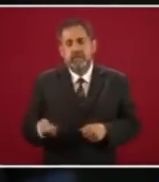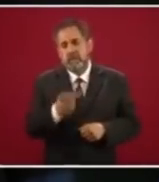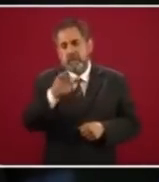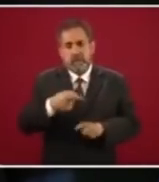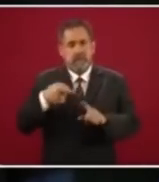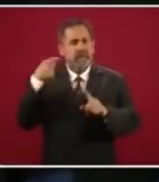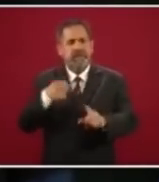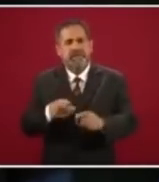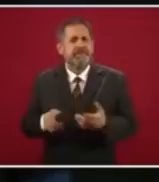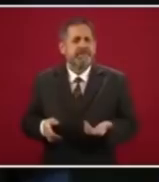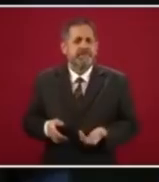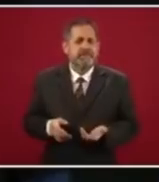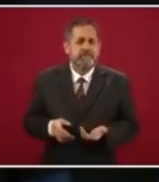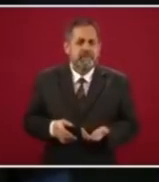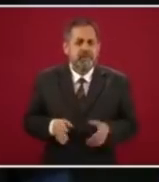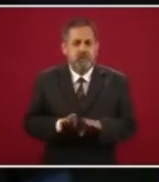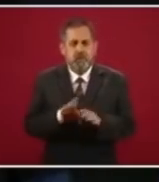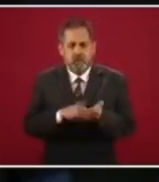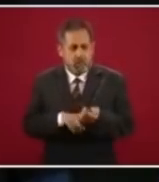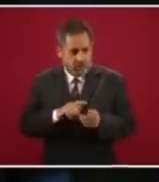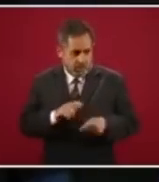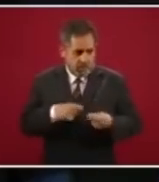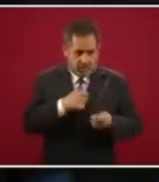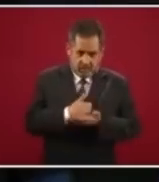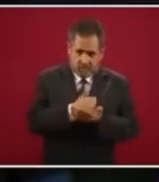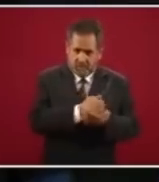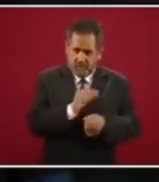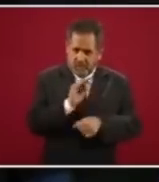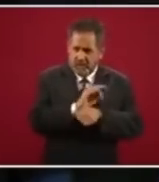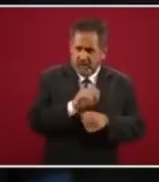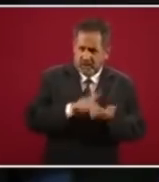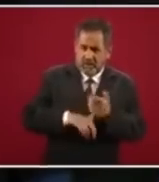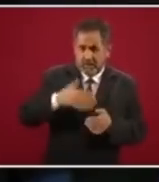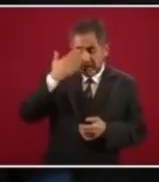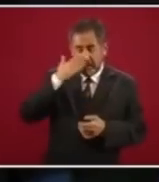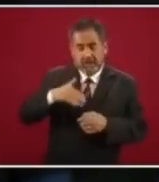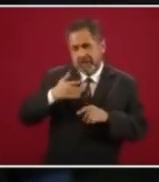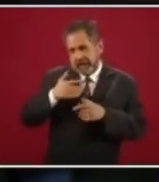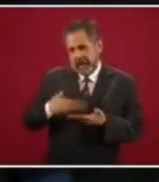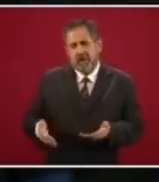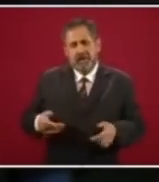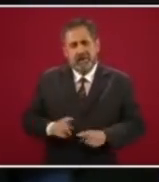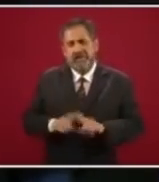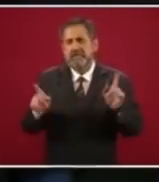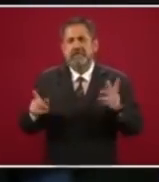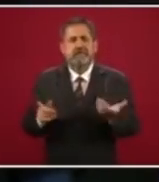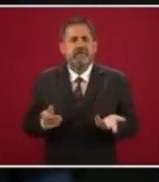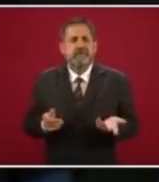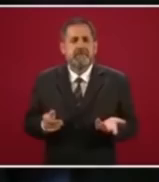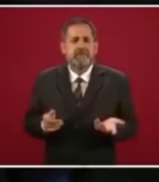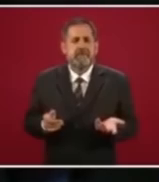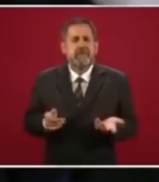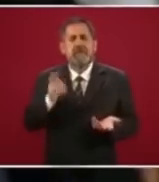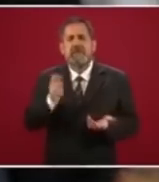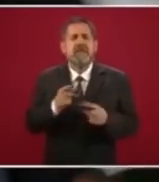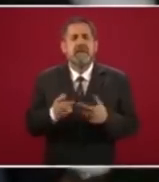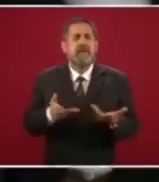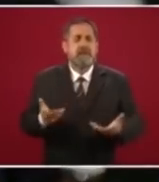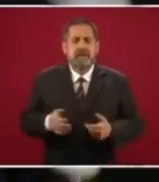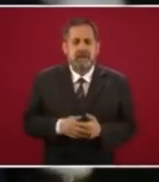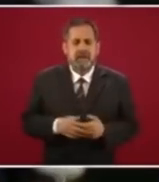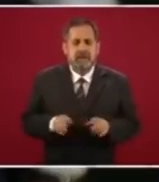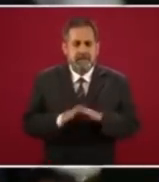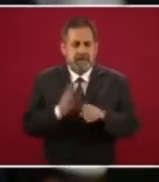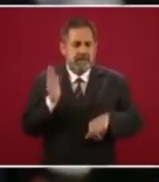este caso es, ¿qué garantías se ofrecen? Sabemos que es diferente ahora. ¿Qué se va a hacer? ¿Se